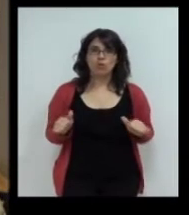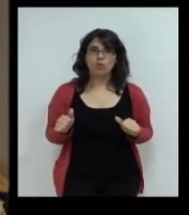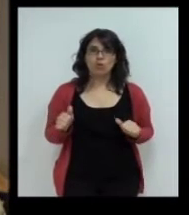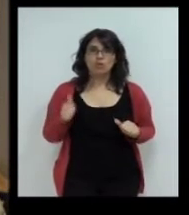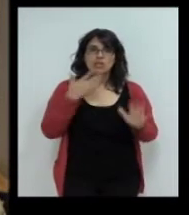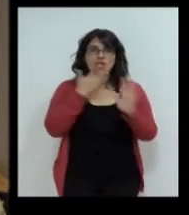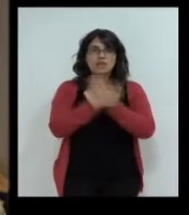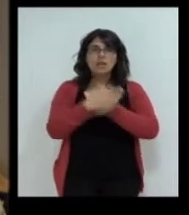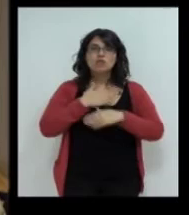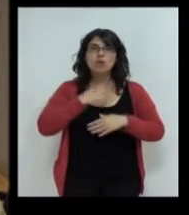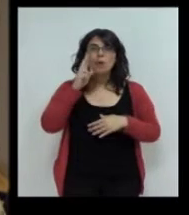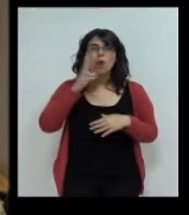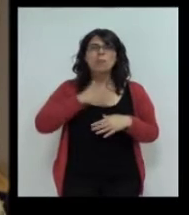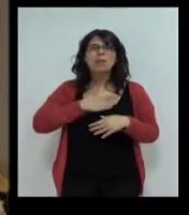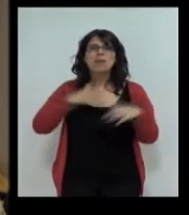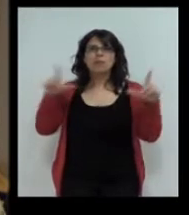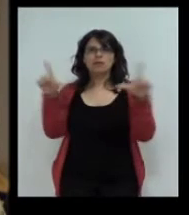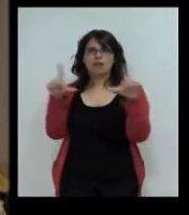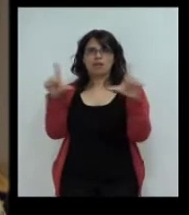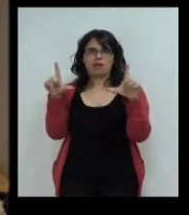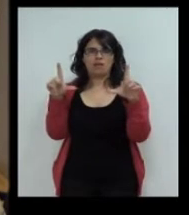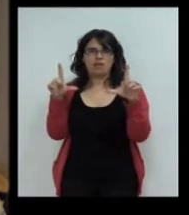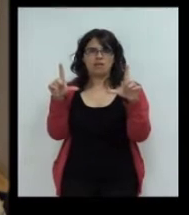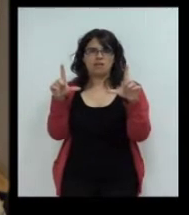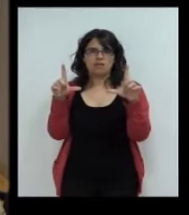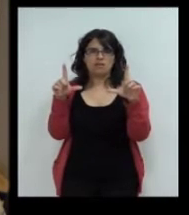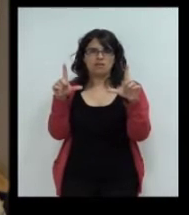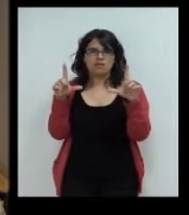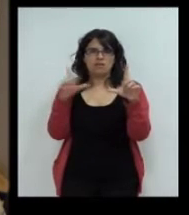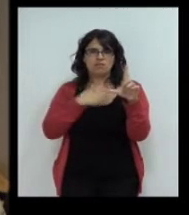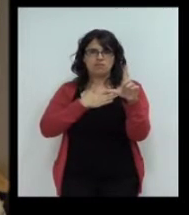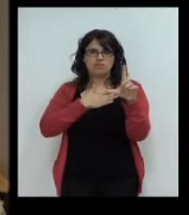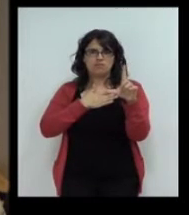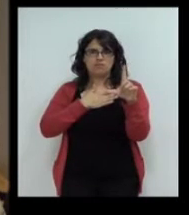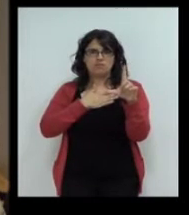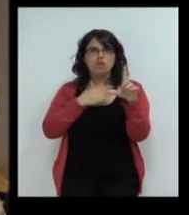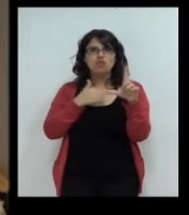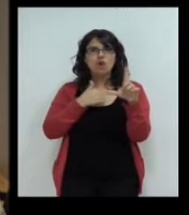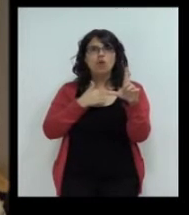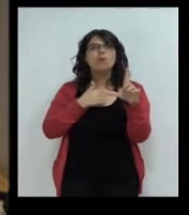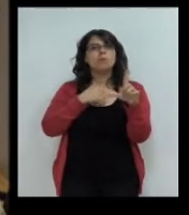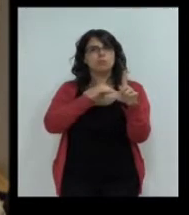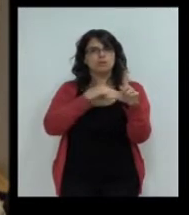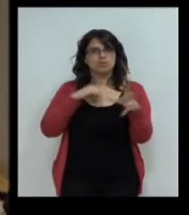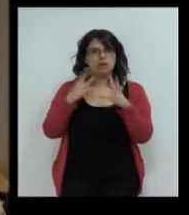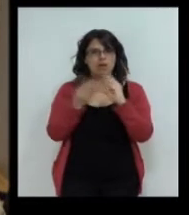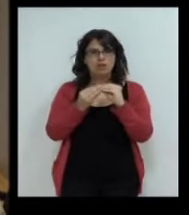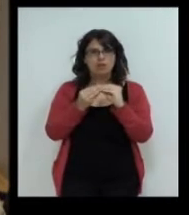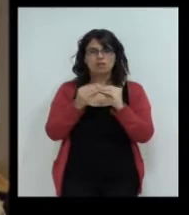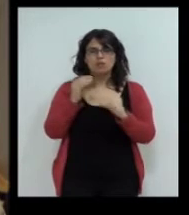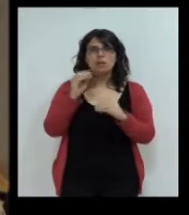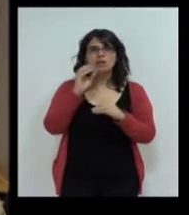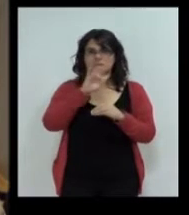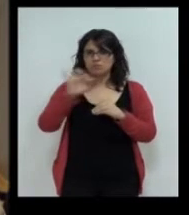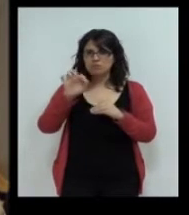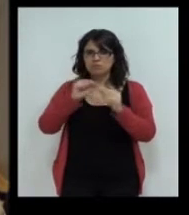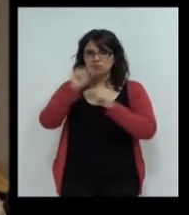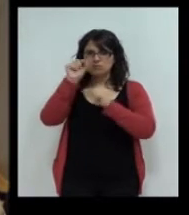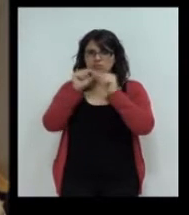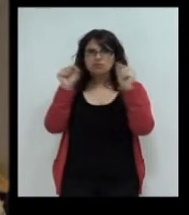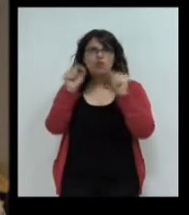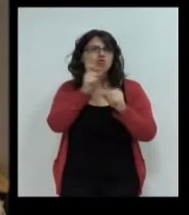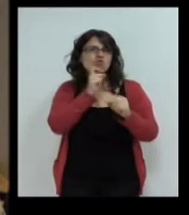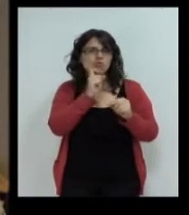mi pantalla, es cerrada por naturaleza, y la personalizo, tamaños de fuente, niveles de sonido, porque es mi tableta